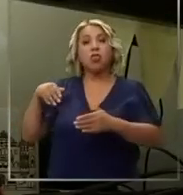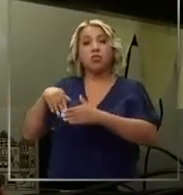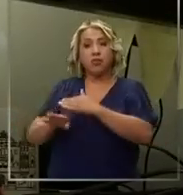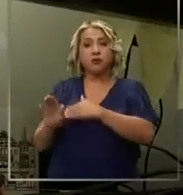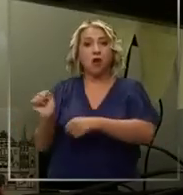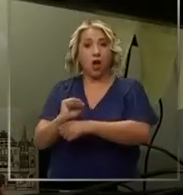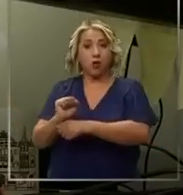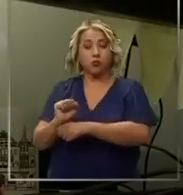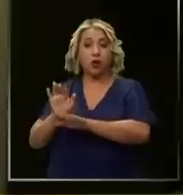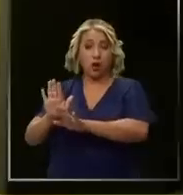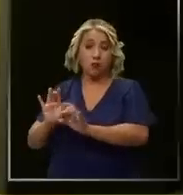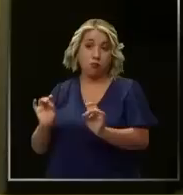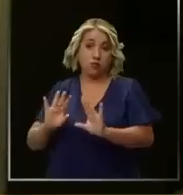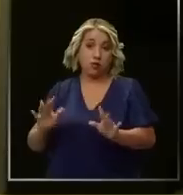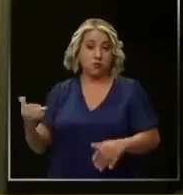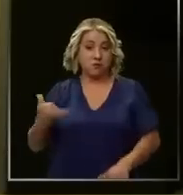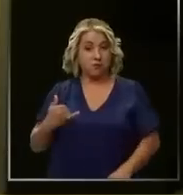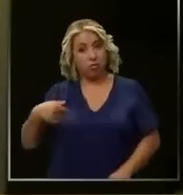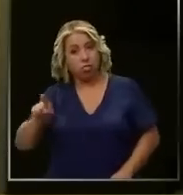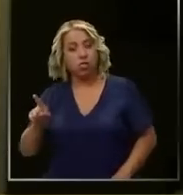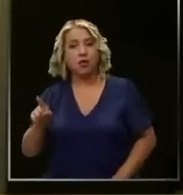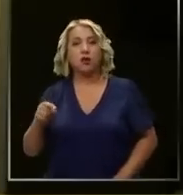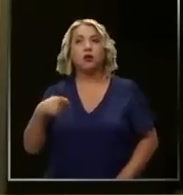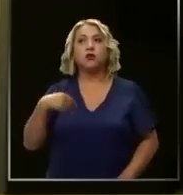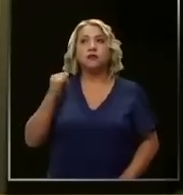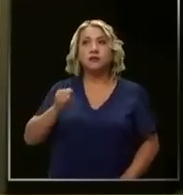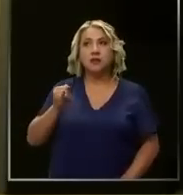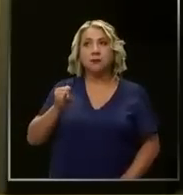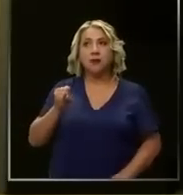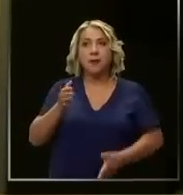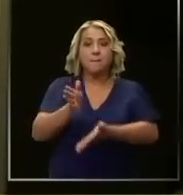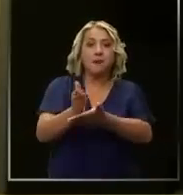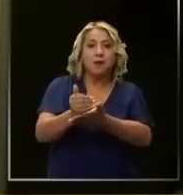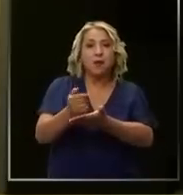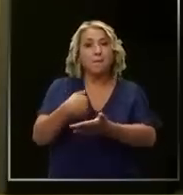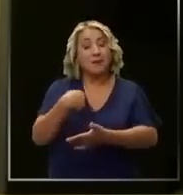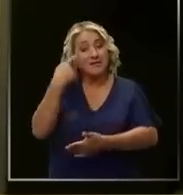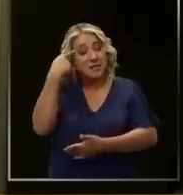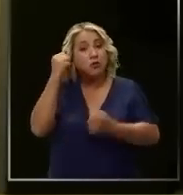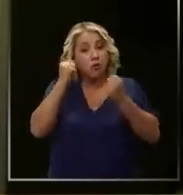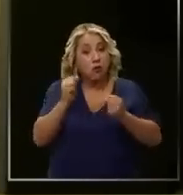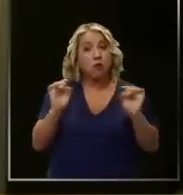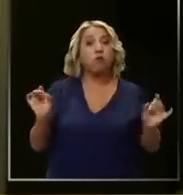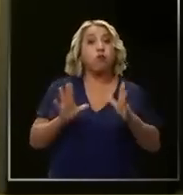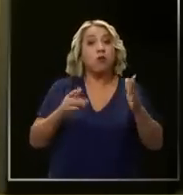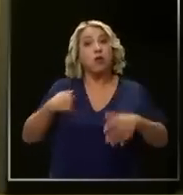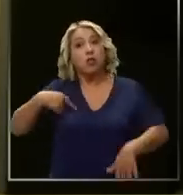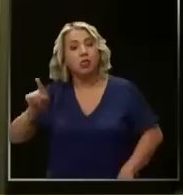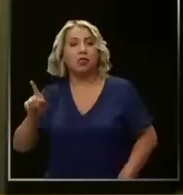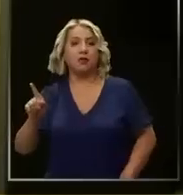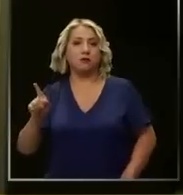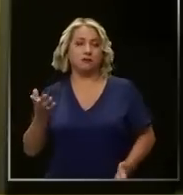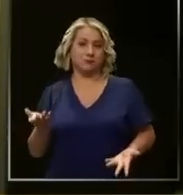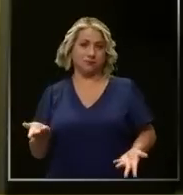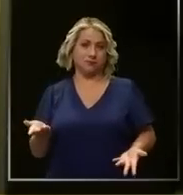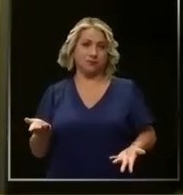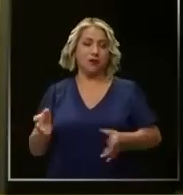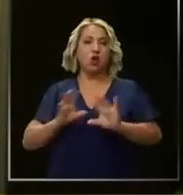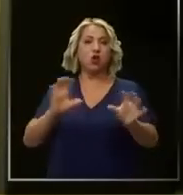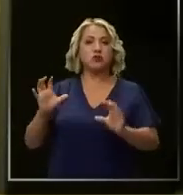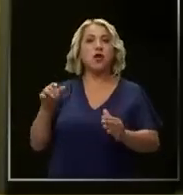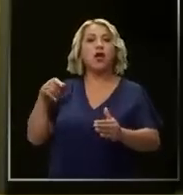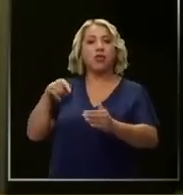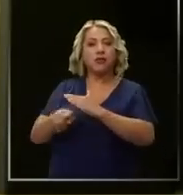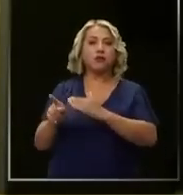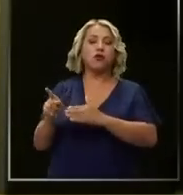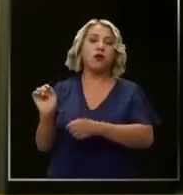dentro del auto, pero sí, pues, uno siempre está como preparado pensando que puede pasar algo, así que tienes todas las cosas, tomas